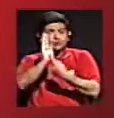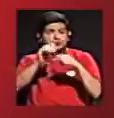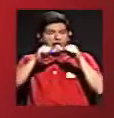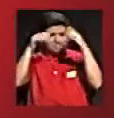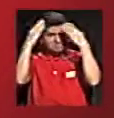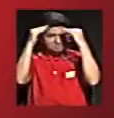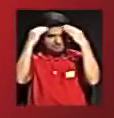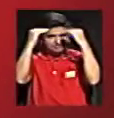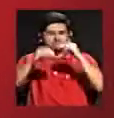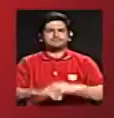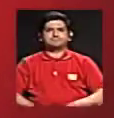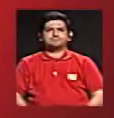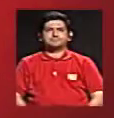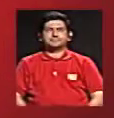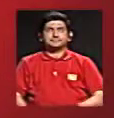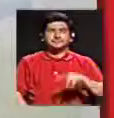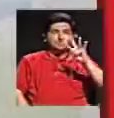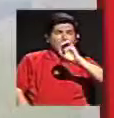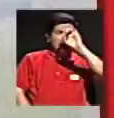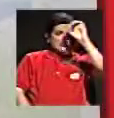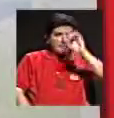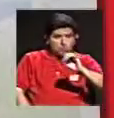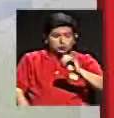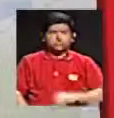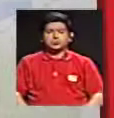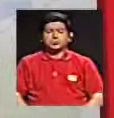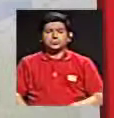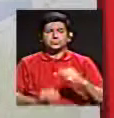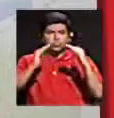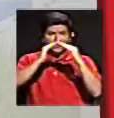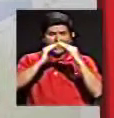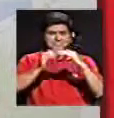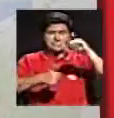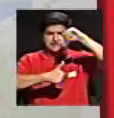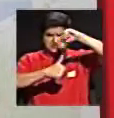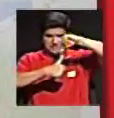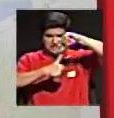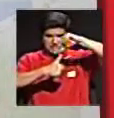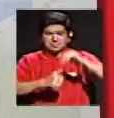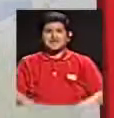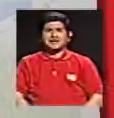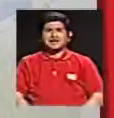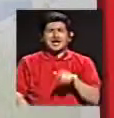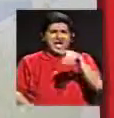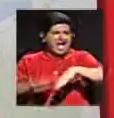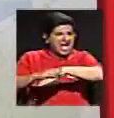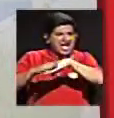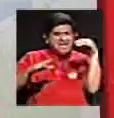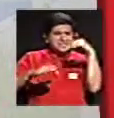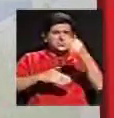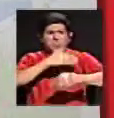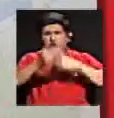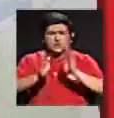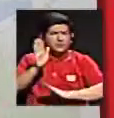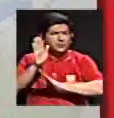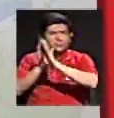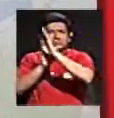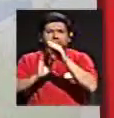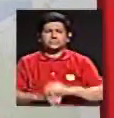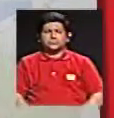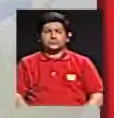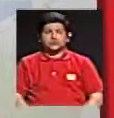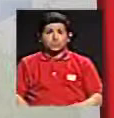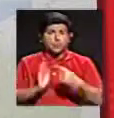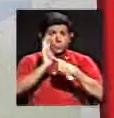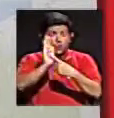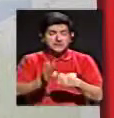siguientes informaciones. El 40% de los hogares centroamericanos están excluidos del desarrollo,